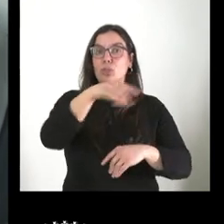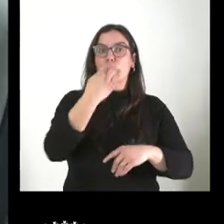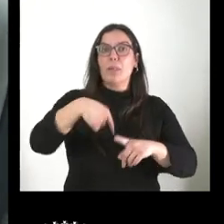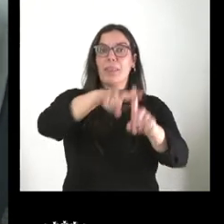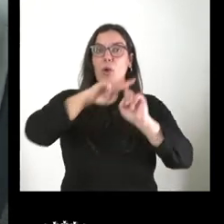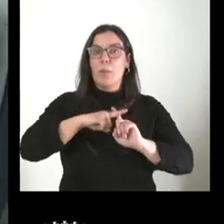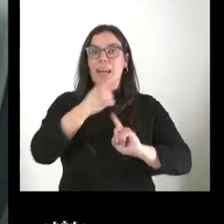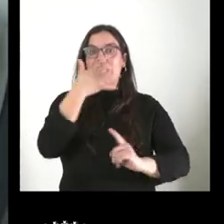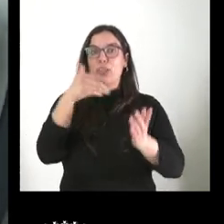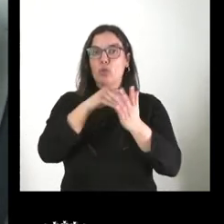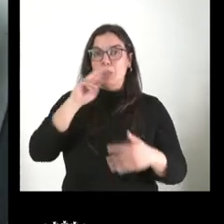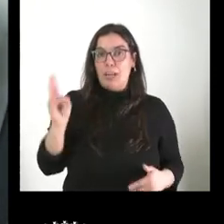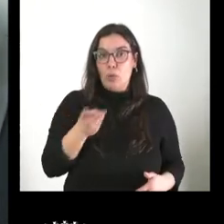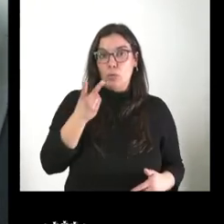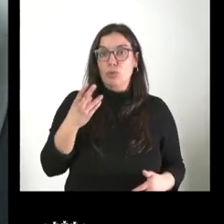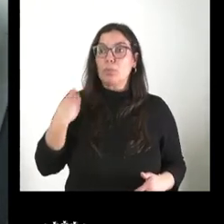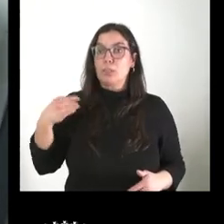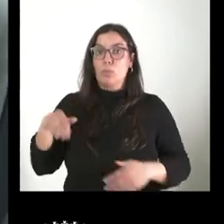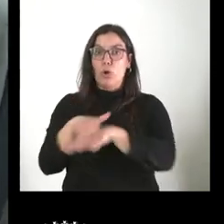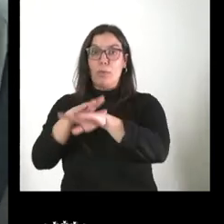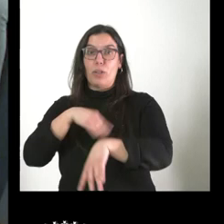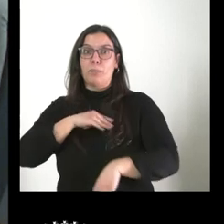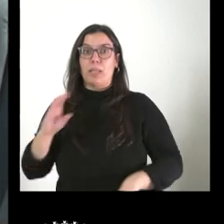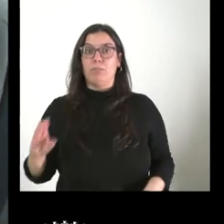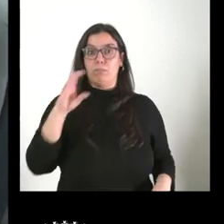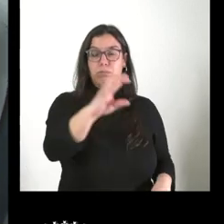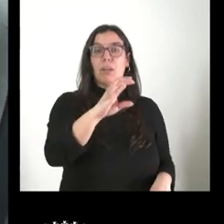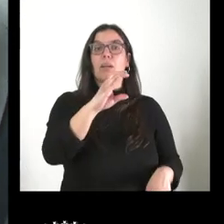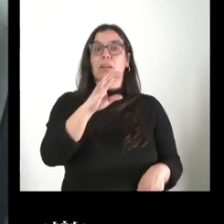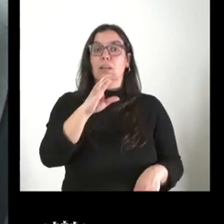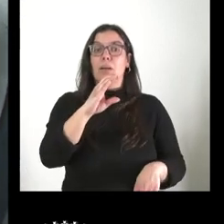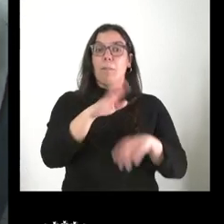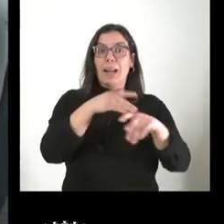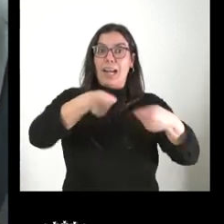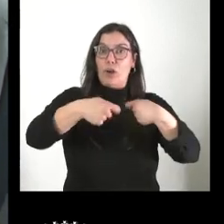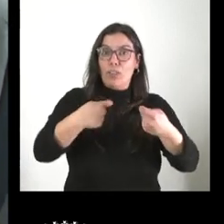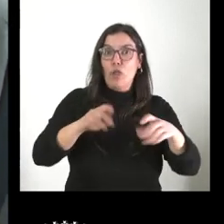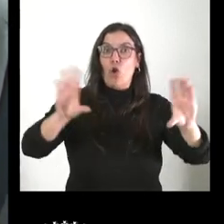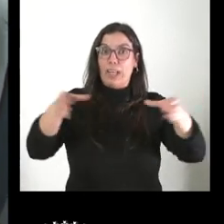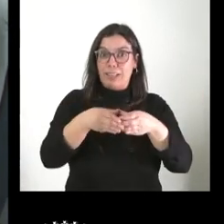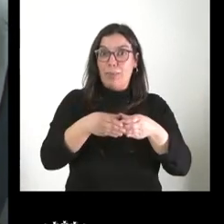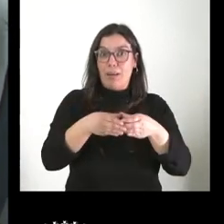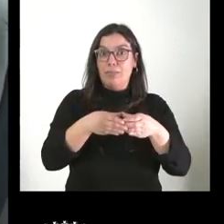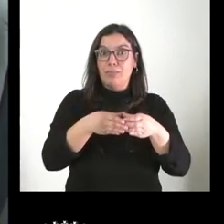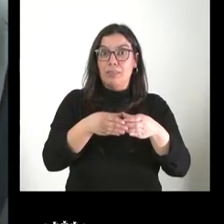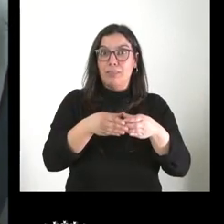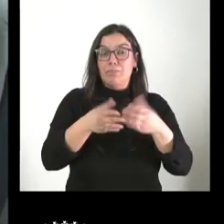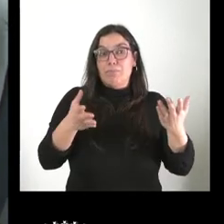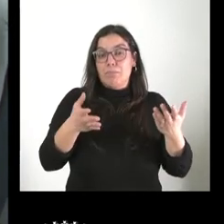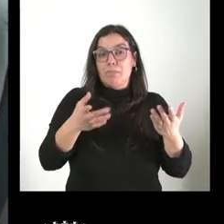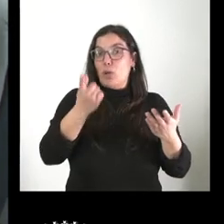de euros que les habían que les había dado el gobierno de España para para negociación colectiva y que ustedes